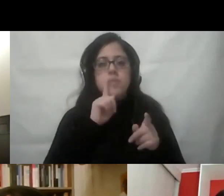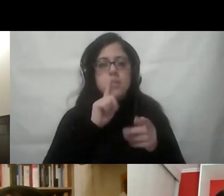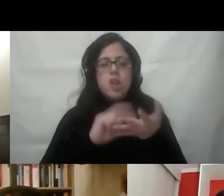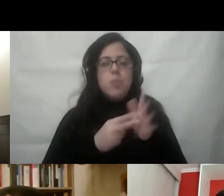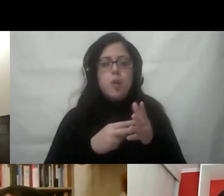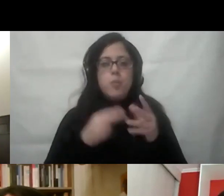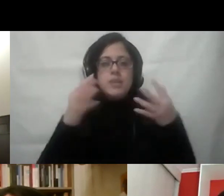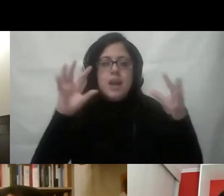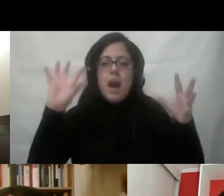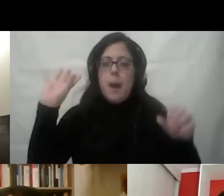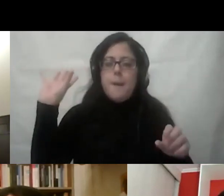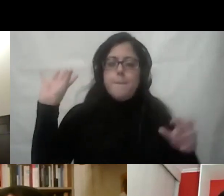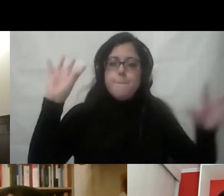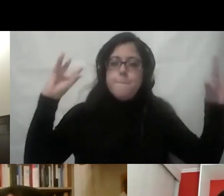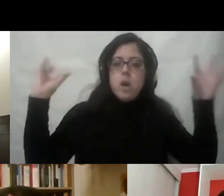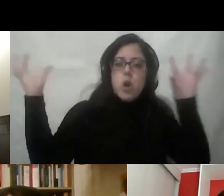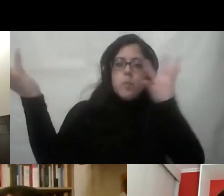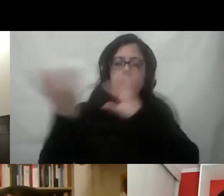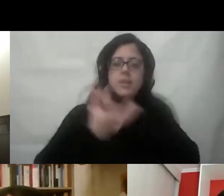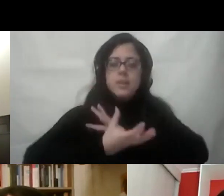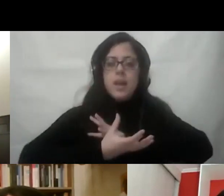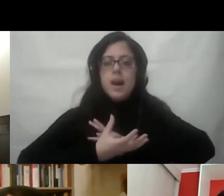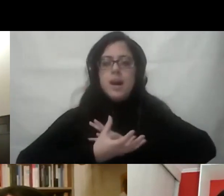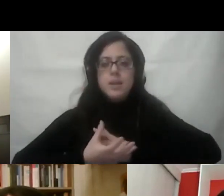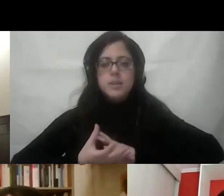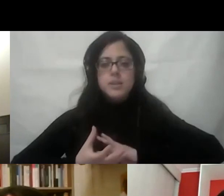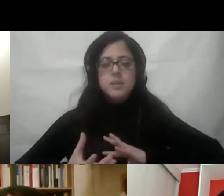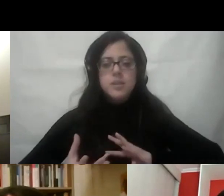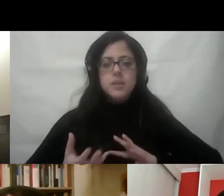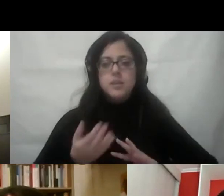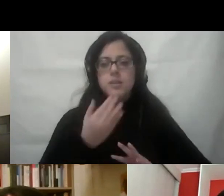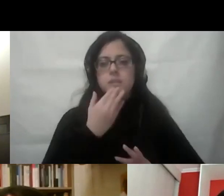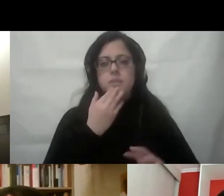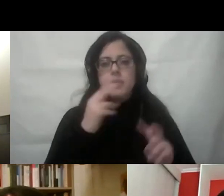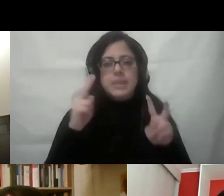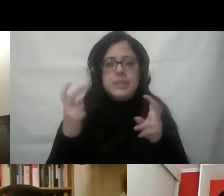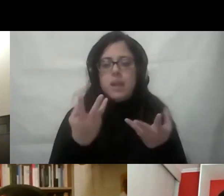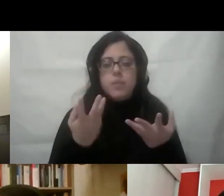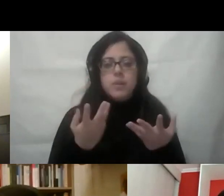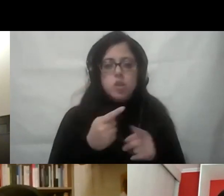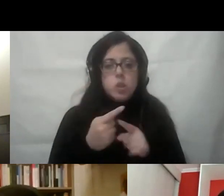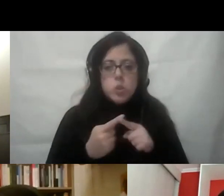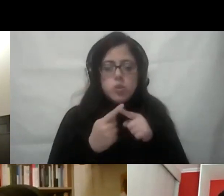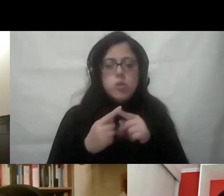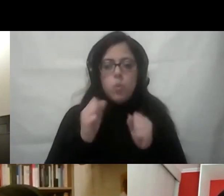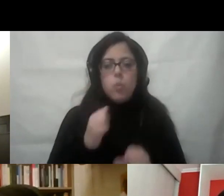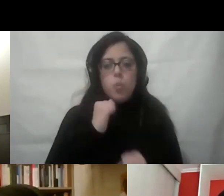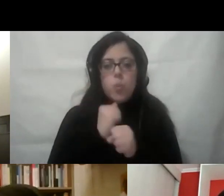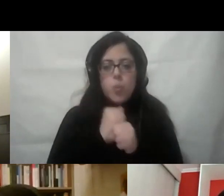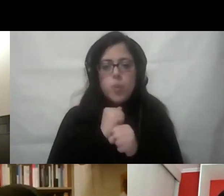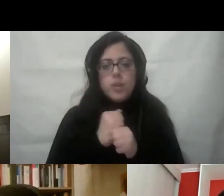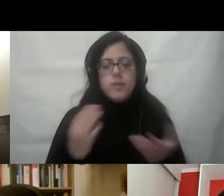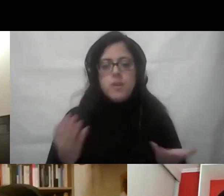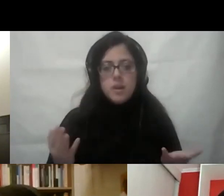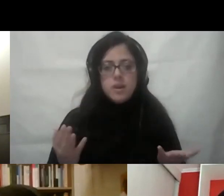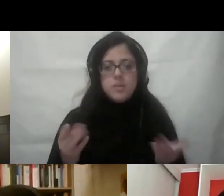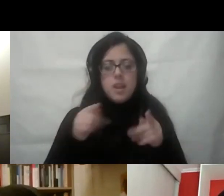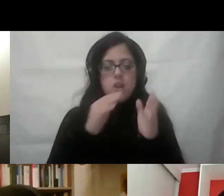medioambientales, los problemas quizás de relegación social, sí se puede trabajar en esos